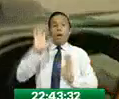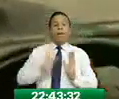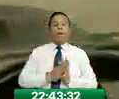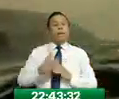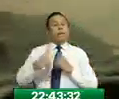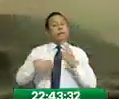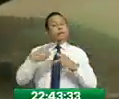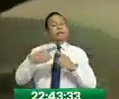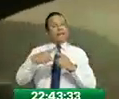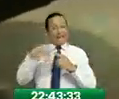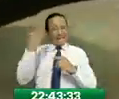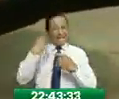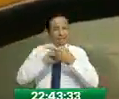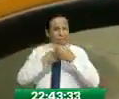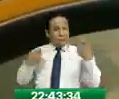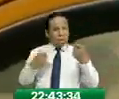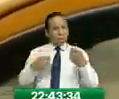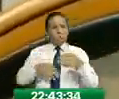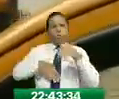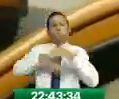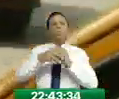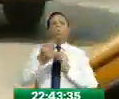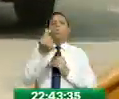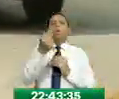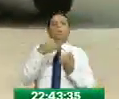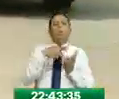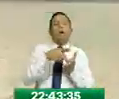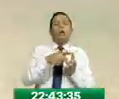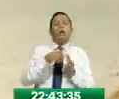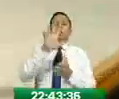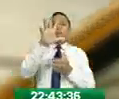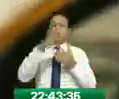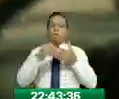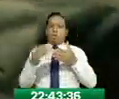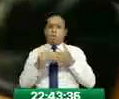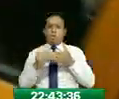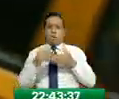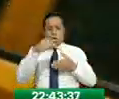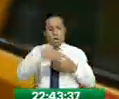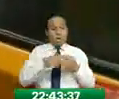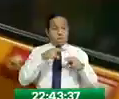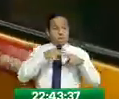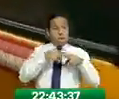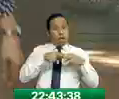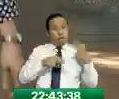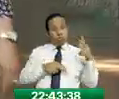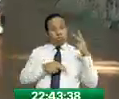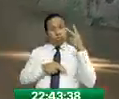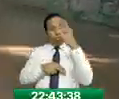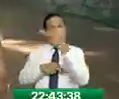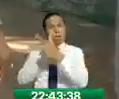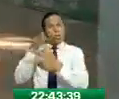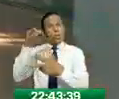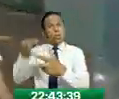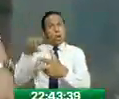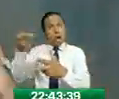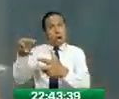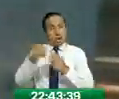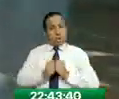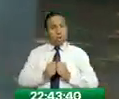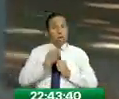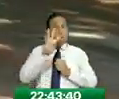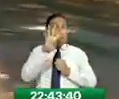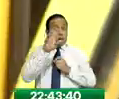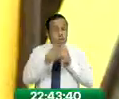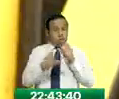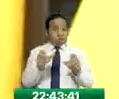la tarifa base para la carrera era equivalente a $5 desde Guayaquil hasta Durán. Ese valor se dividía para los